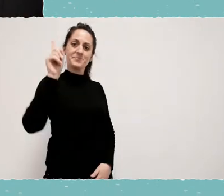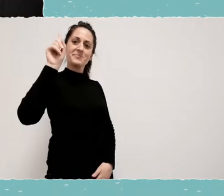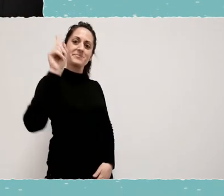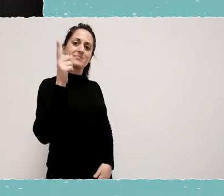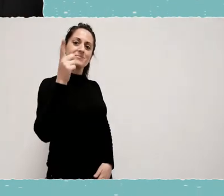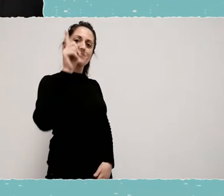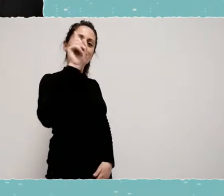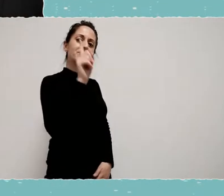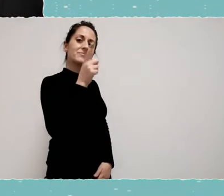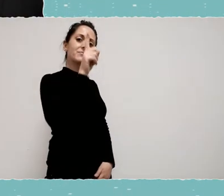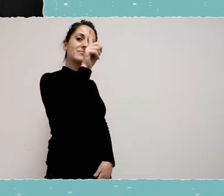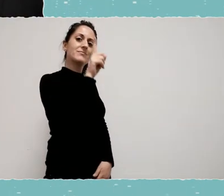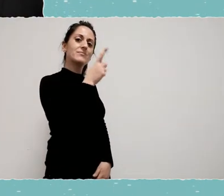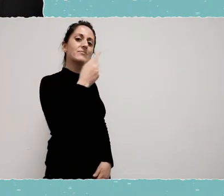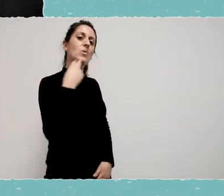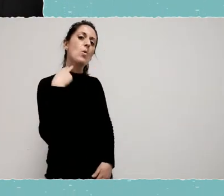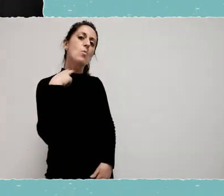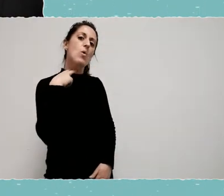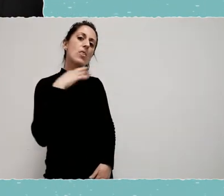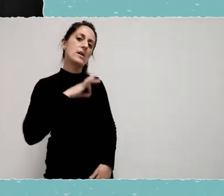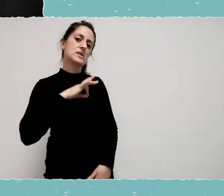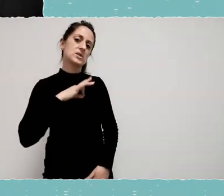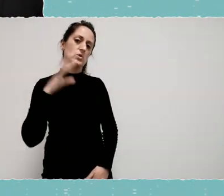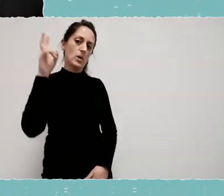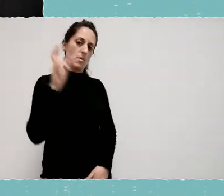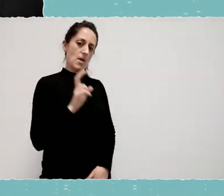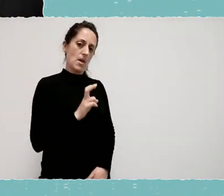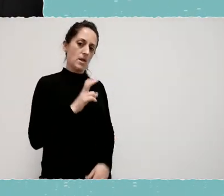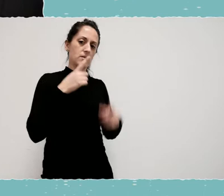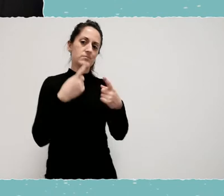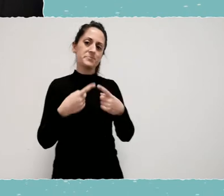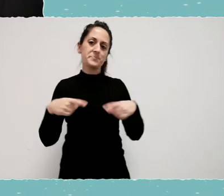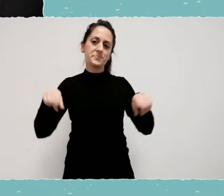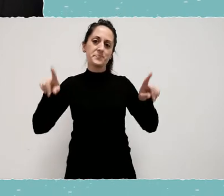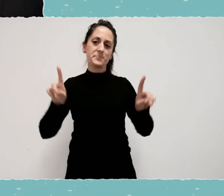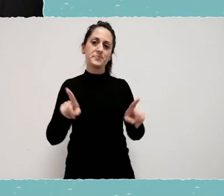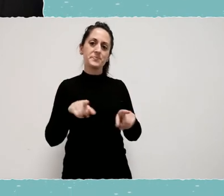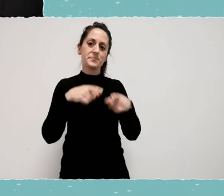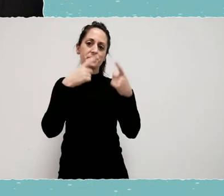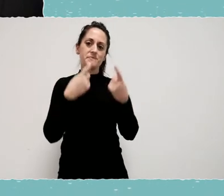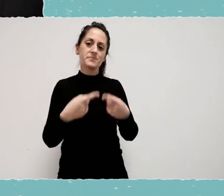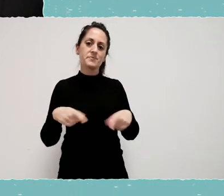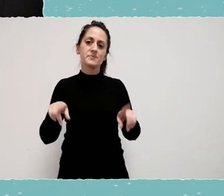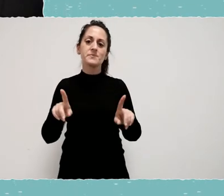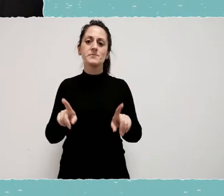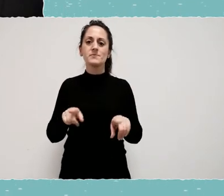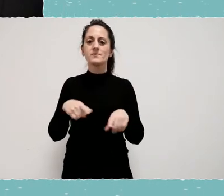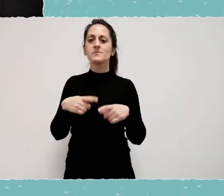la la la la la la la la la la la la la la la la la la la